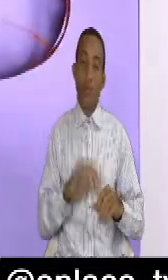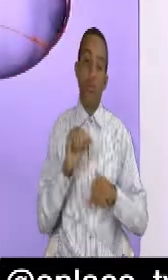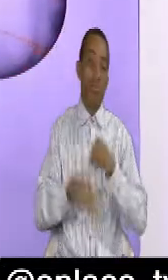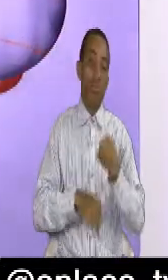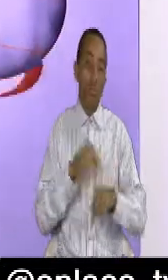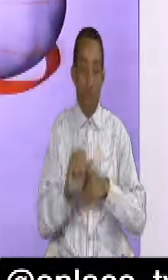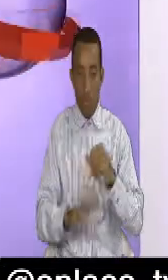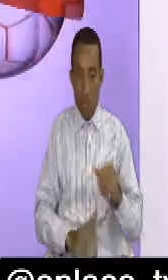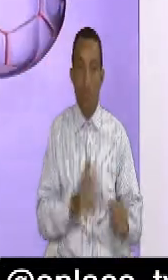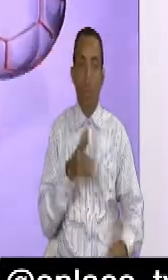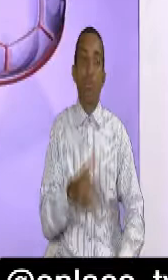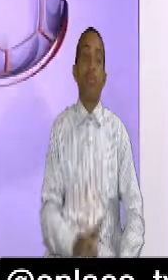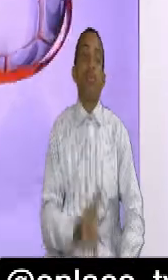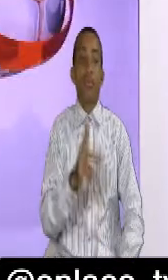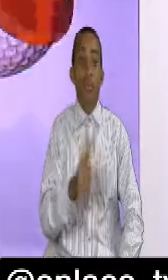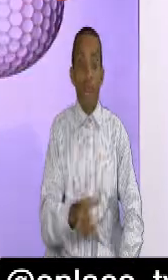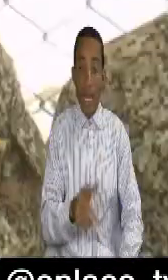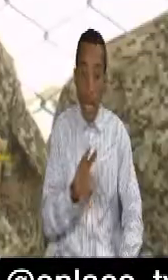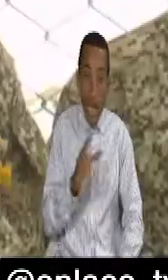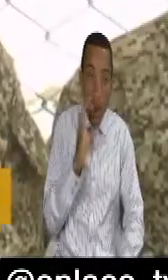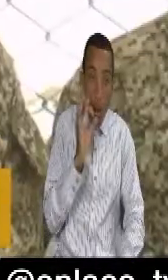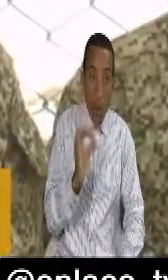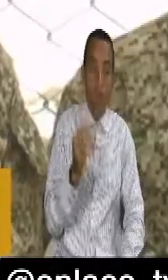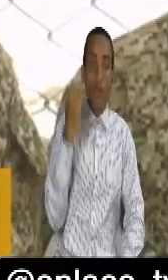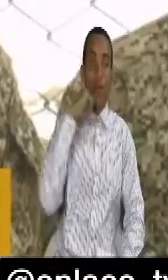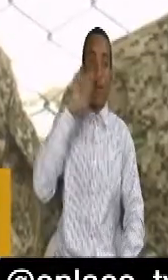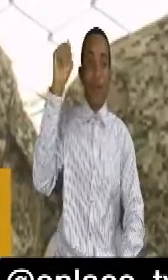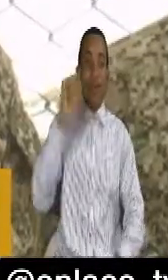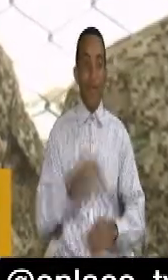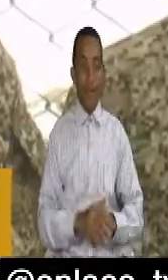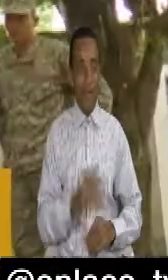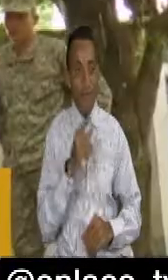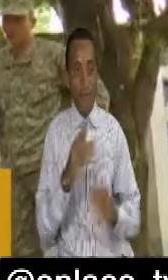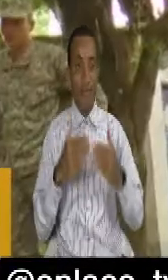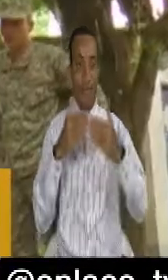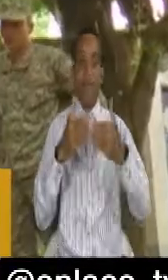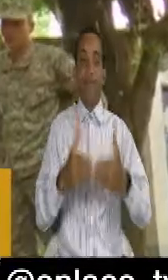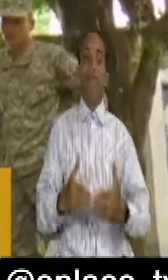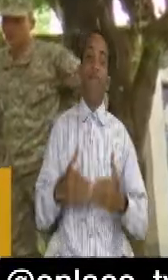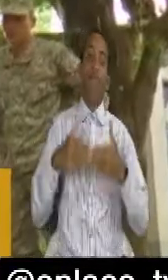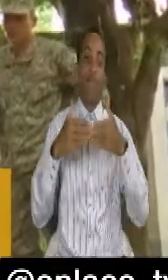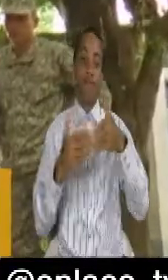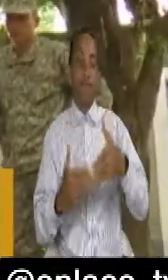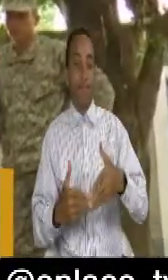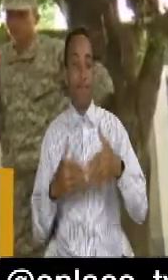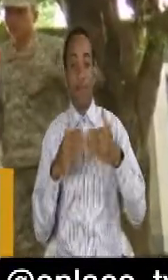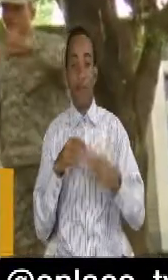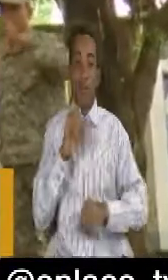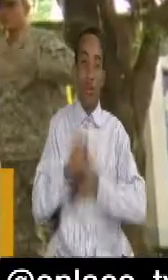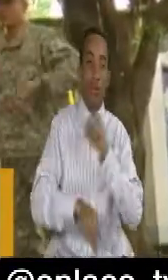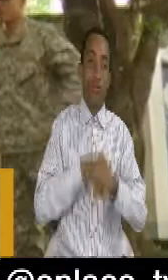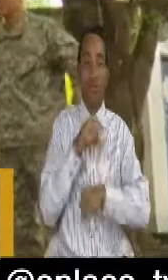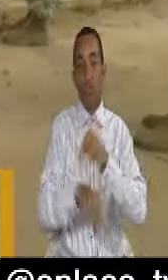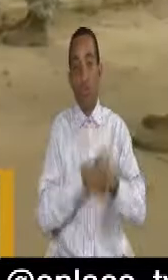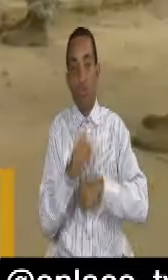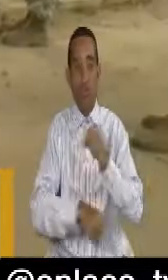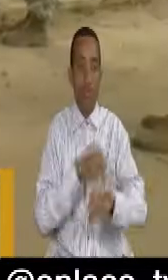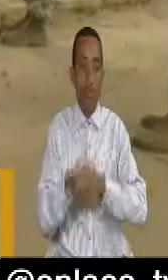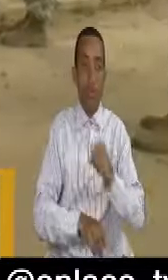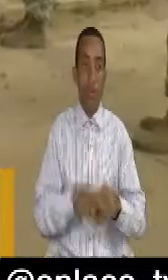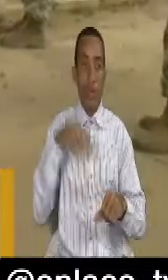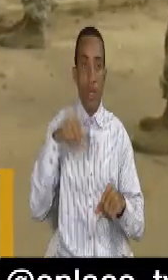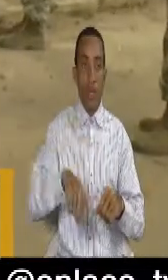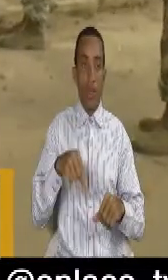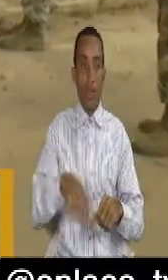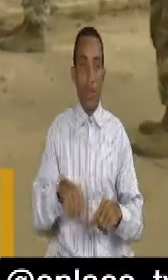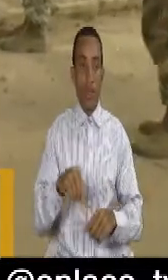esta disciplina deportiva. Ese integrante de la Armada Nacional participó en la válida de ciclomontañismo que se realizó en la ciudad. La categoría en